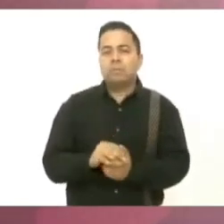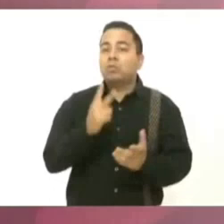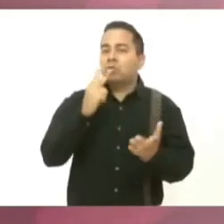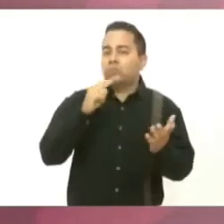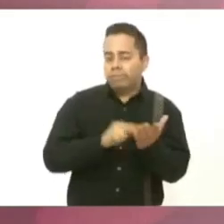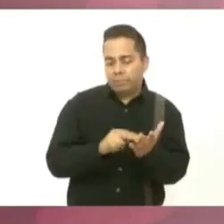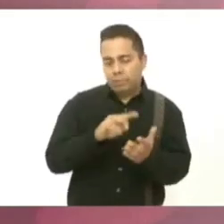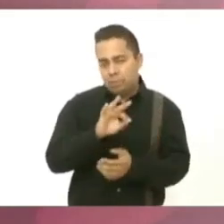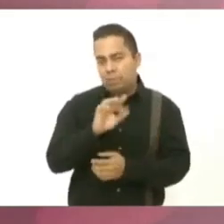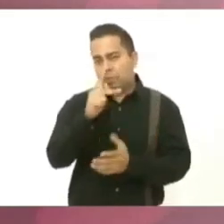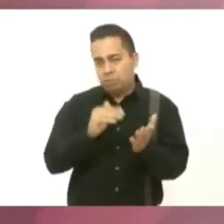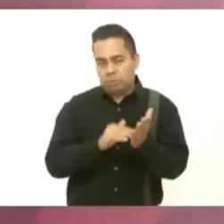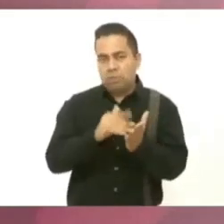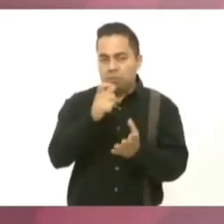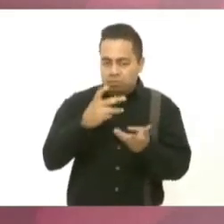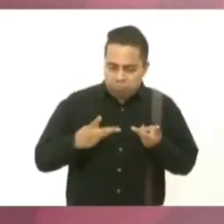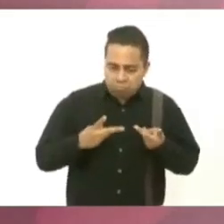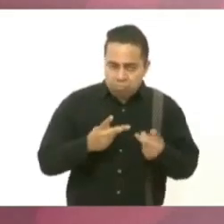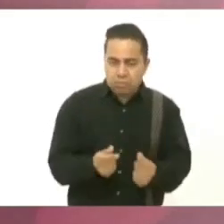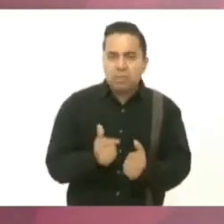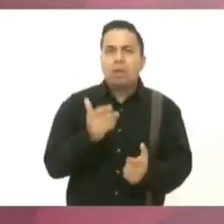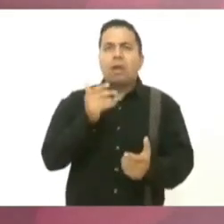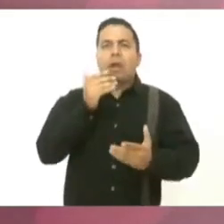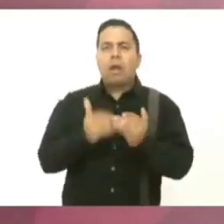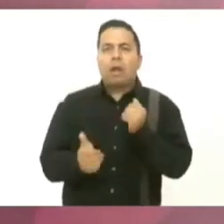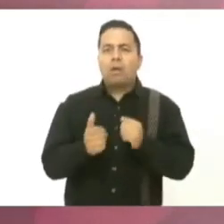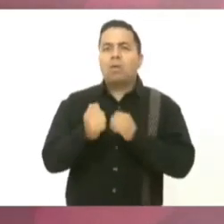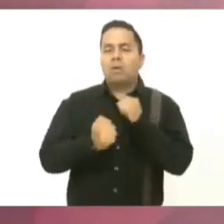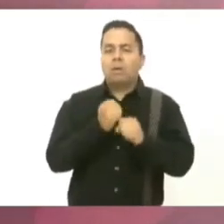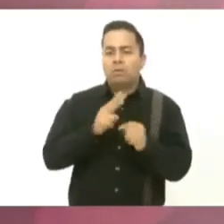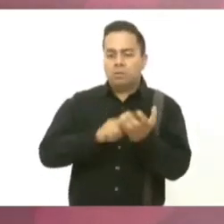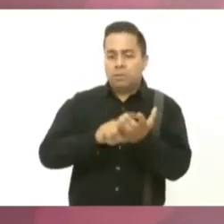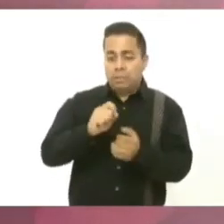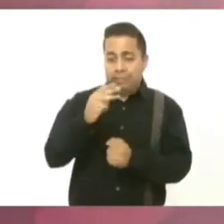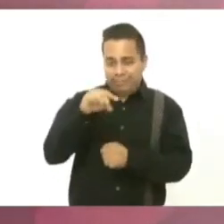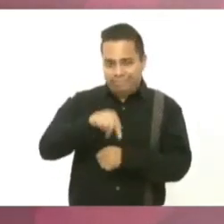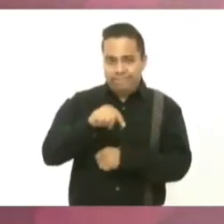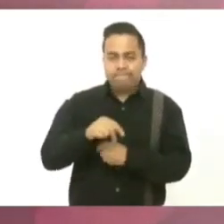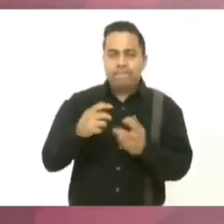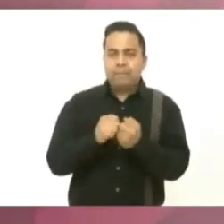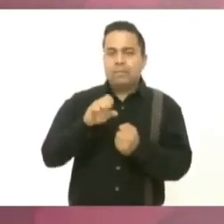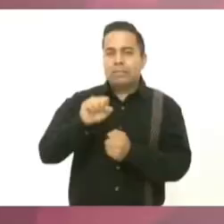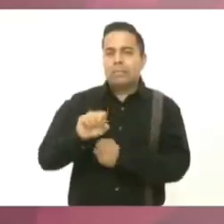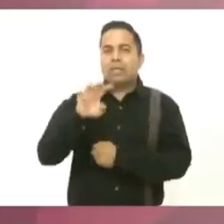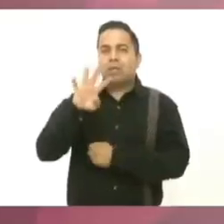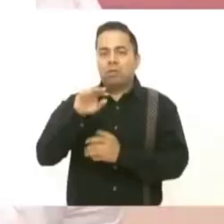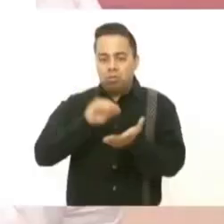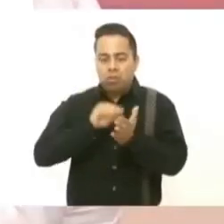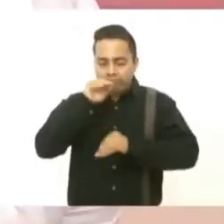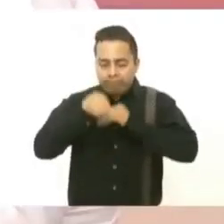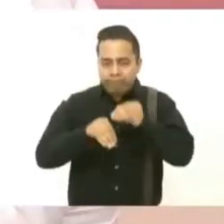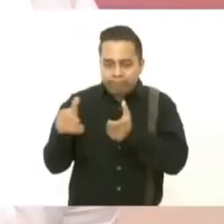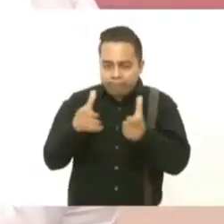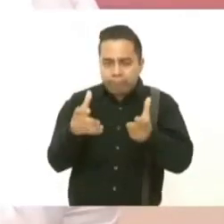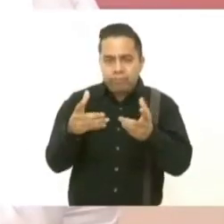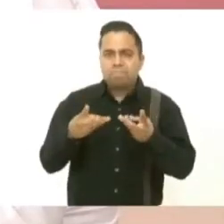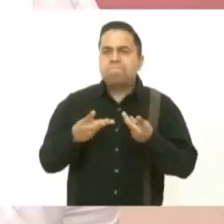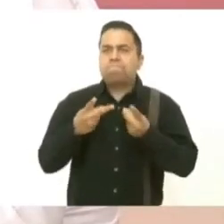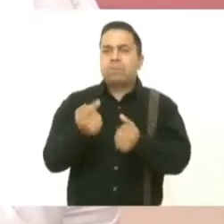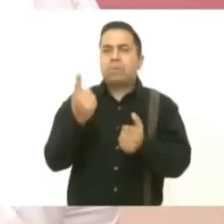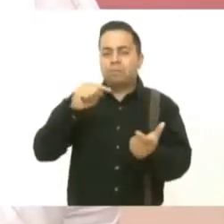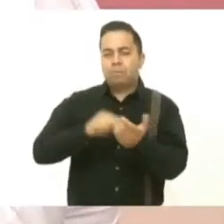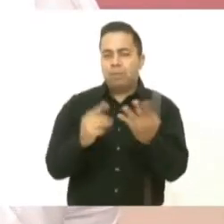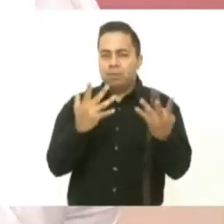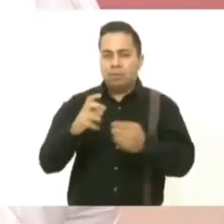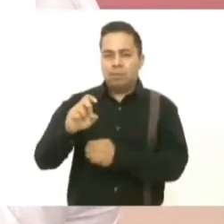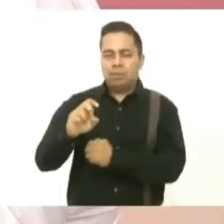2.048 millones de pesos. Y estamos haciendo en 2023 64 caminos con una inversión de